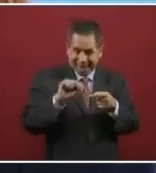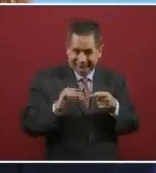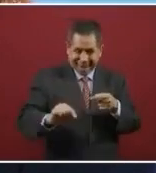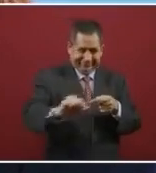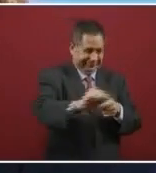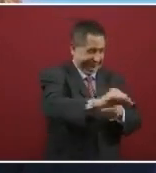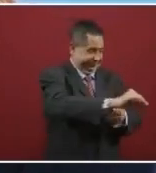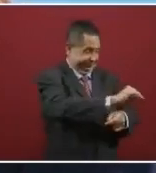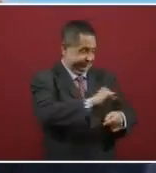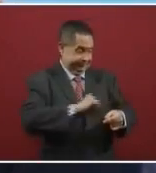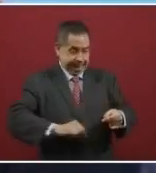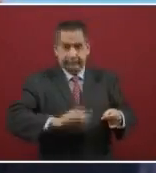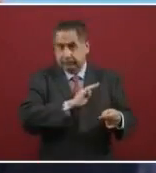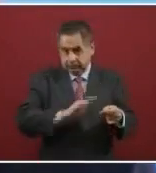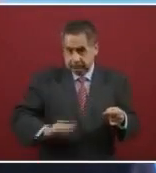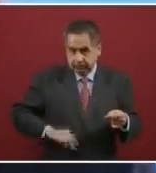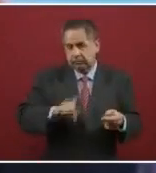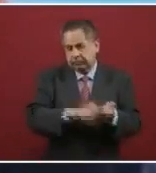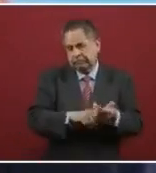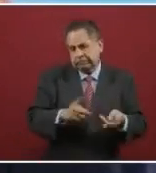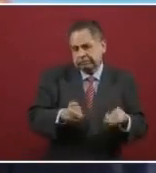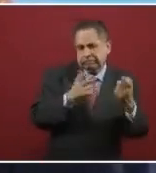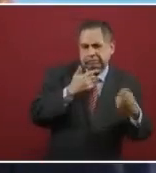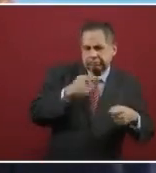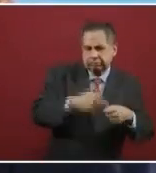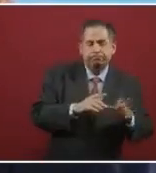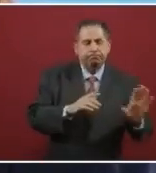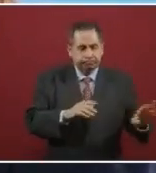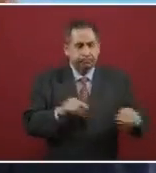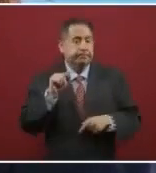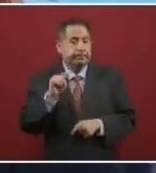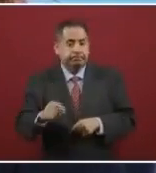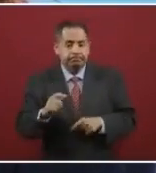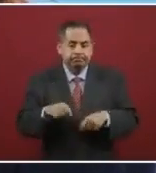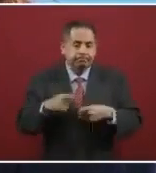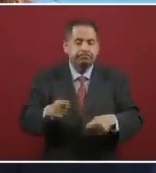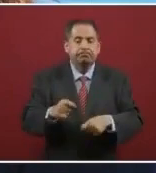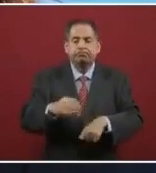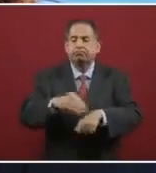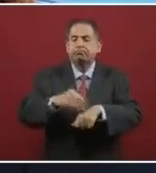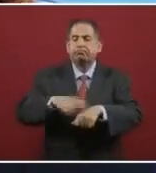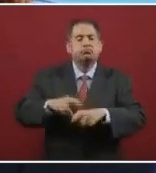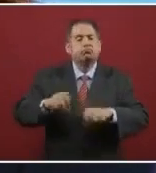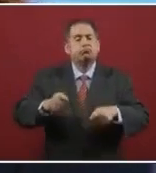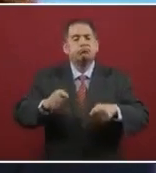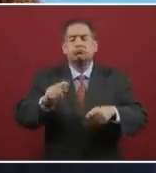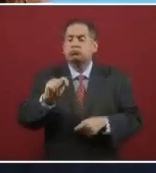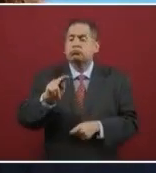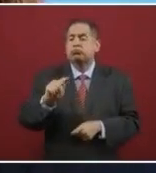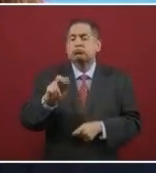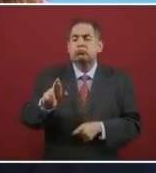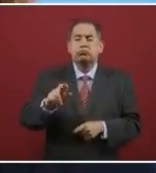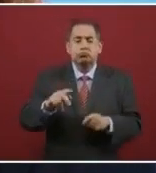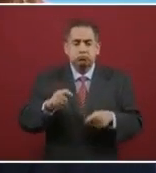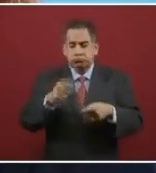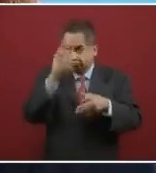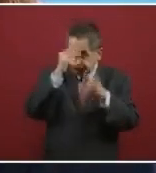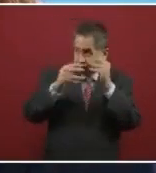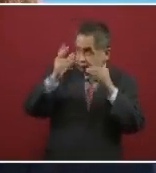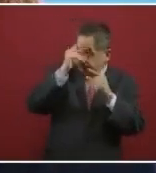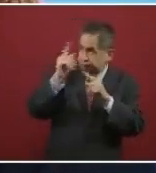con los temas de este robo de combustible, haya inscritos tutores para que los chicos tengan oportunidad